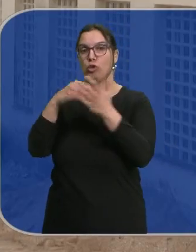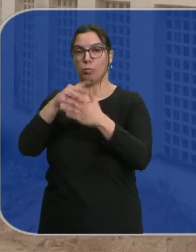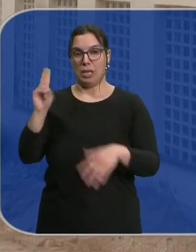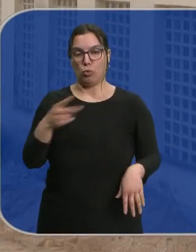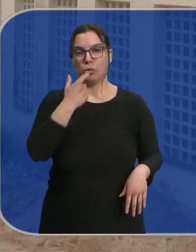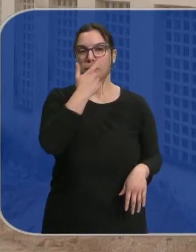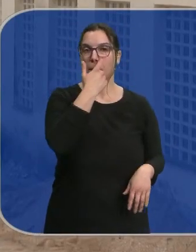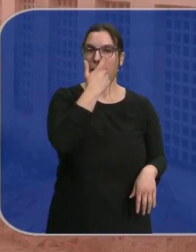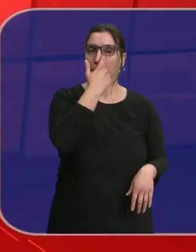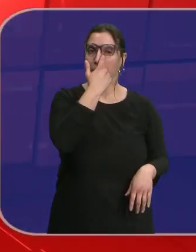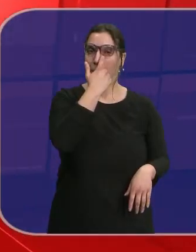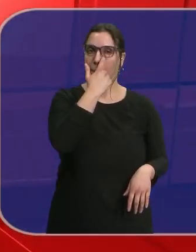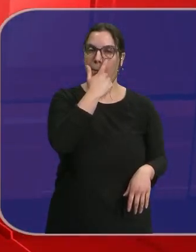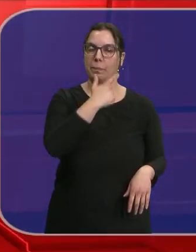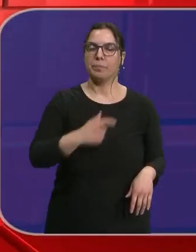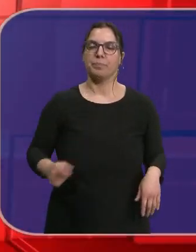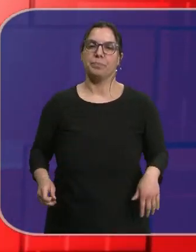600.000 euros.